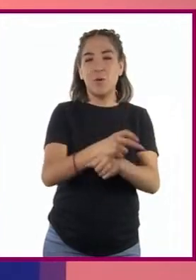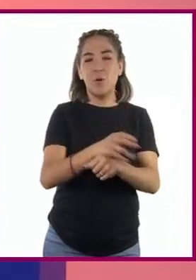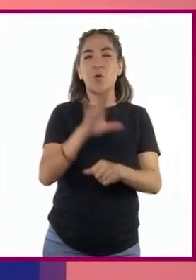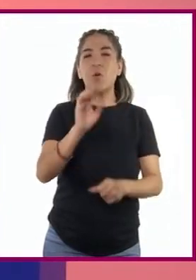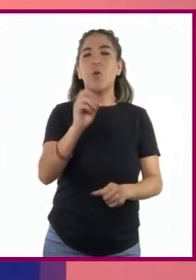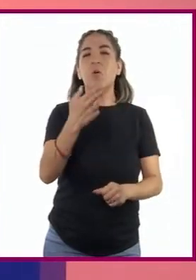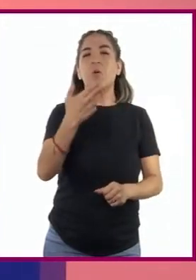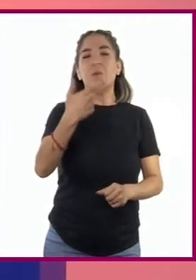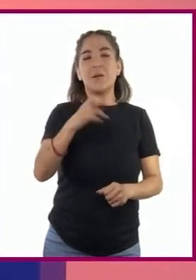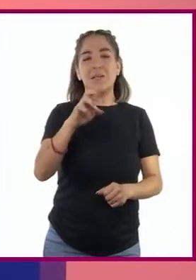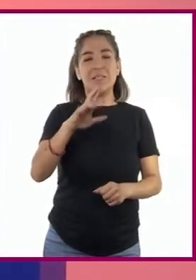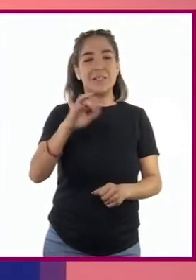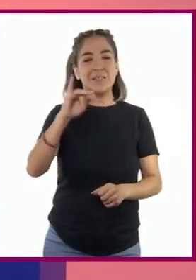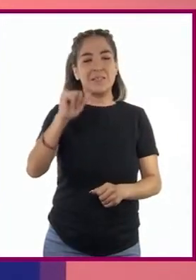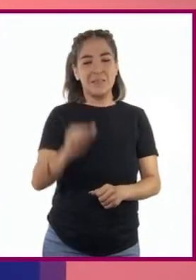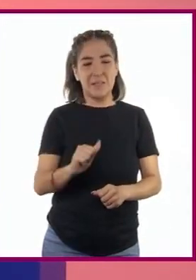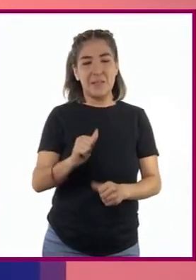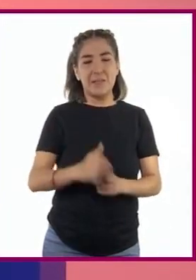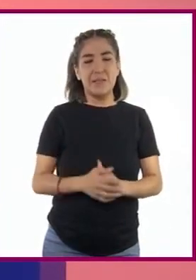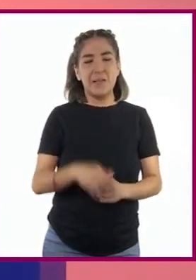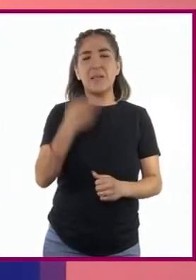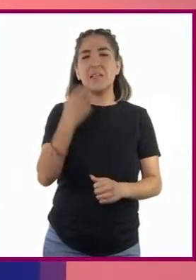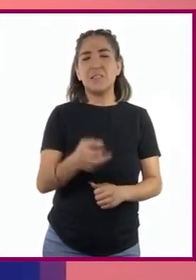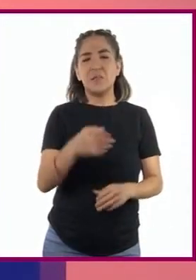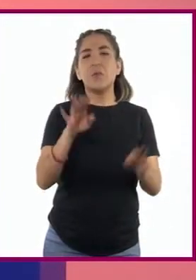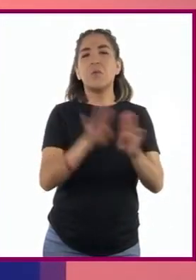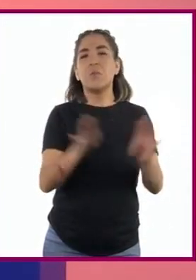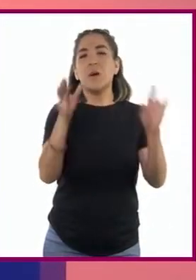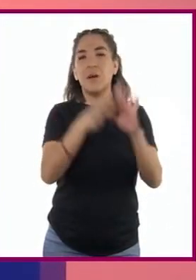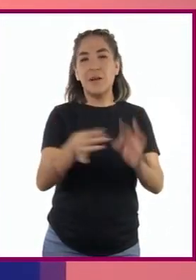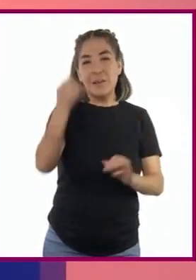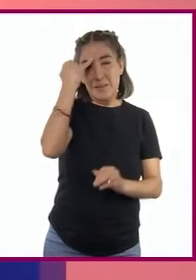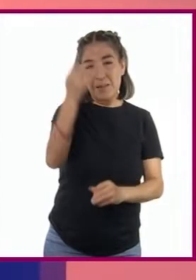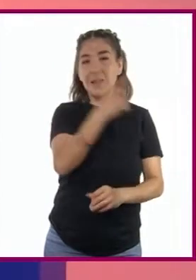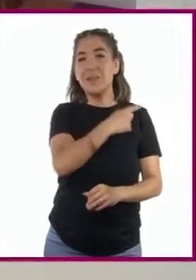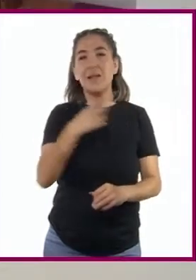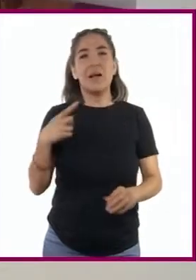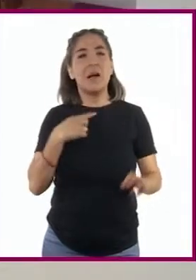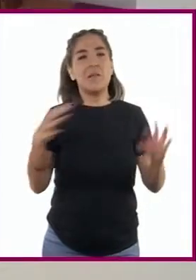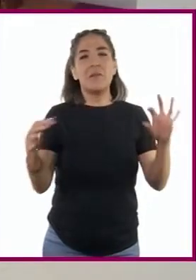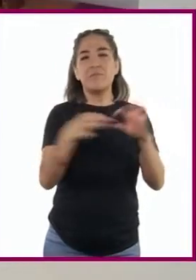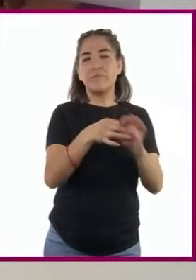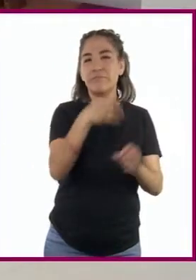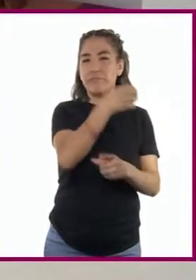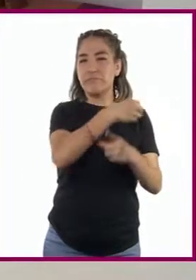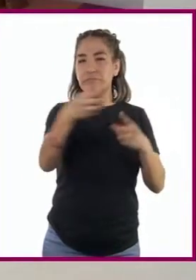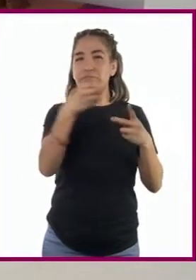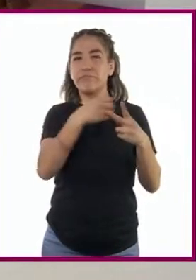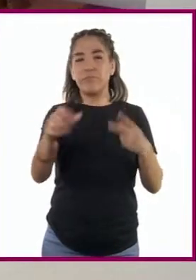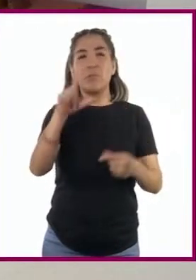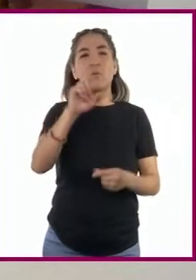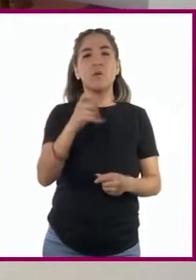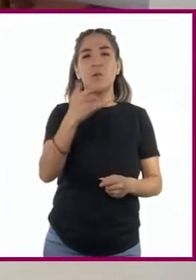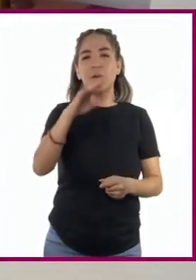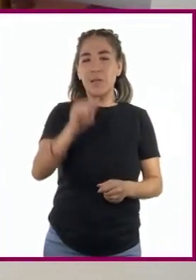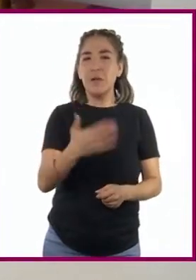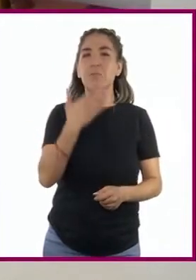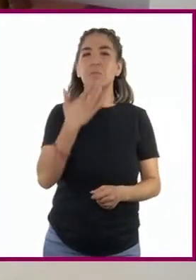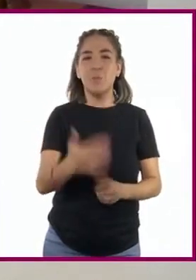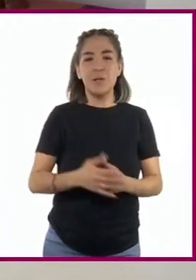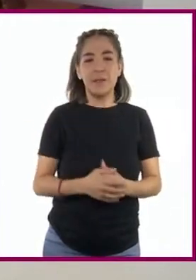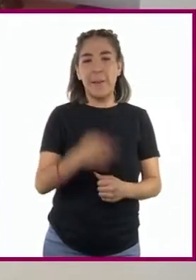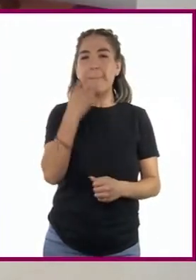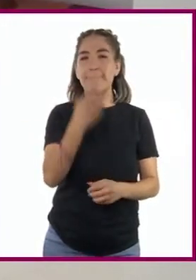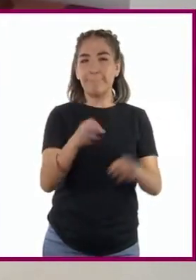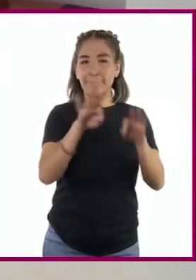coherencia. La coherencia nos indica que las ideas deben llevar una secuencia lógica y congruente. De